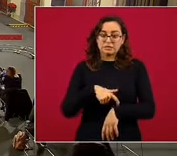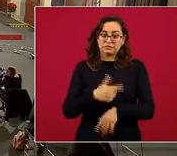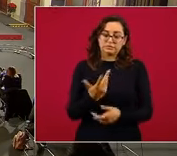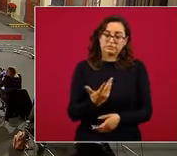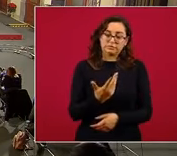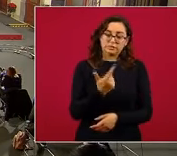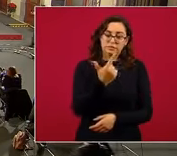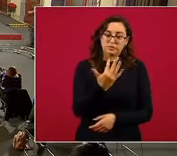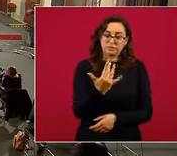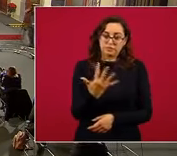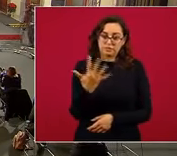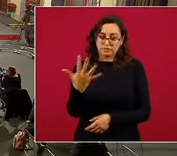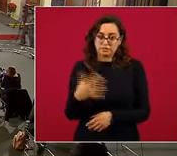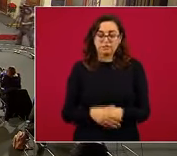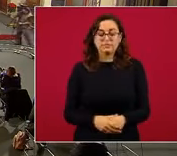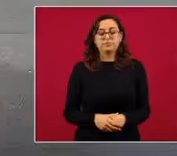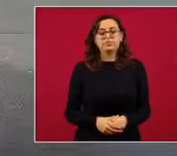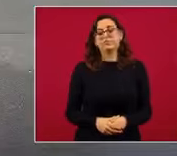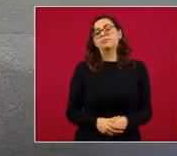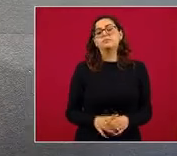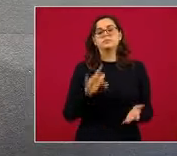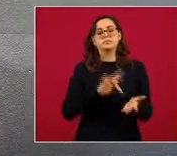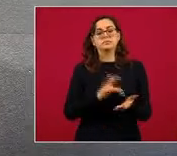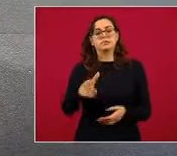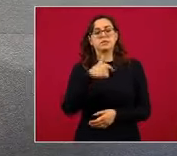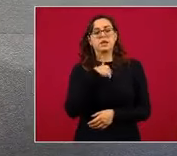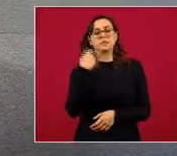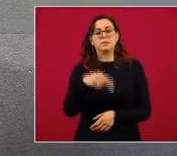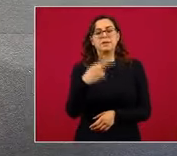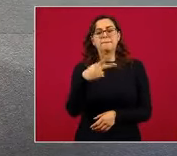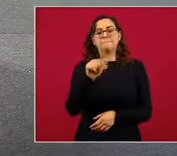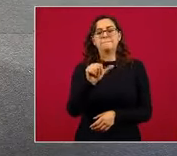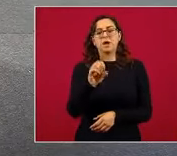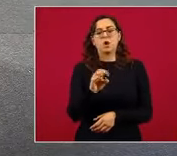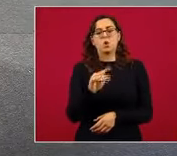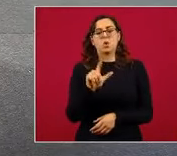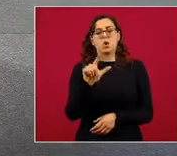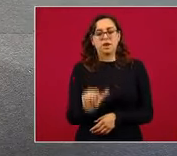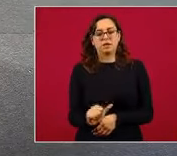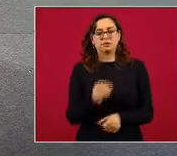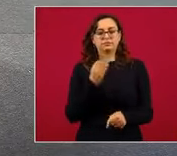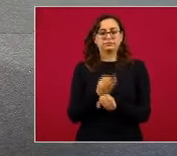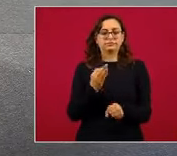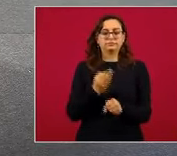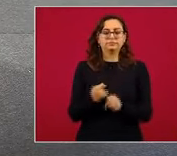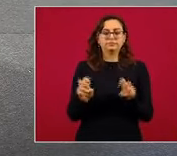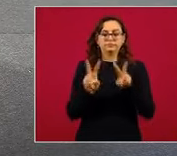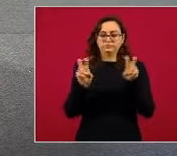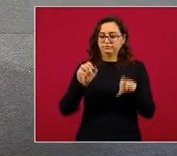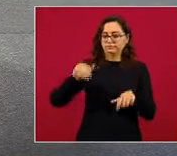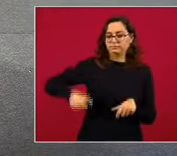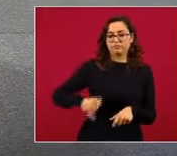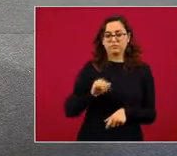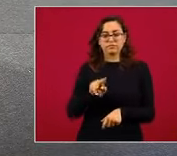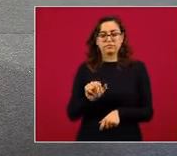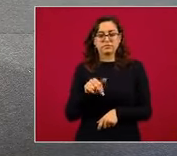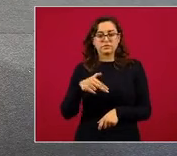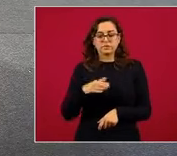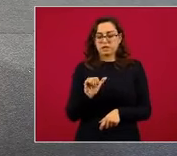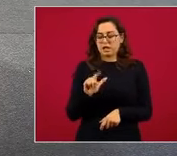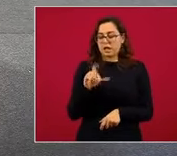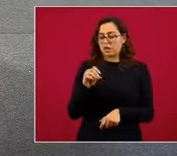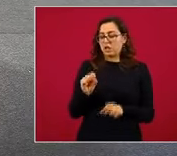19:55. Gracias, muy buenas noches. Paula Betancourt de Canal 6 Multimedios Televisión. Justamente sobre este tema que comentaba Juan Carlos acerca del semáforo rojo